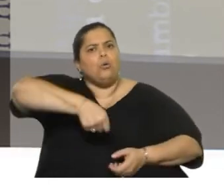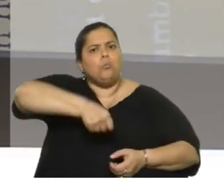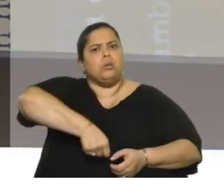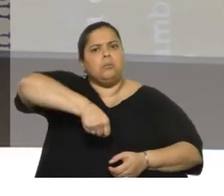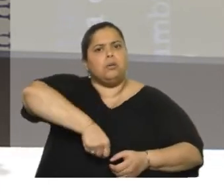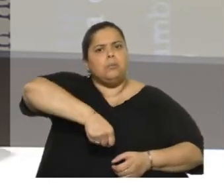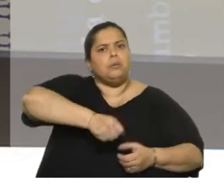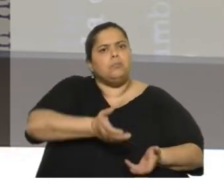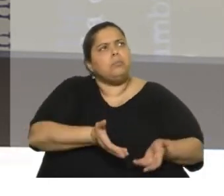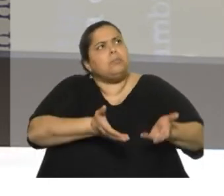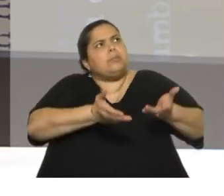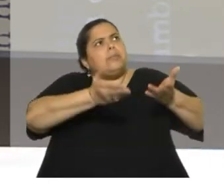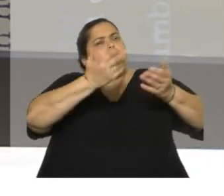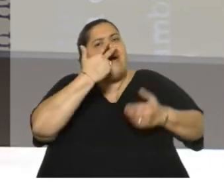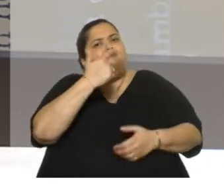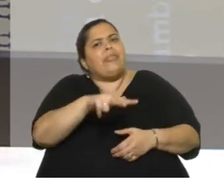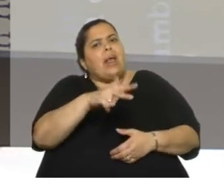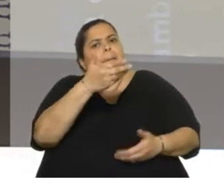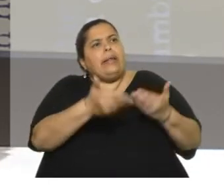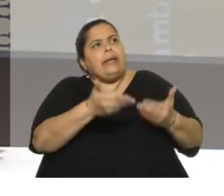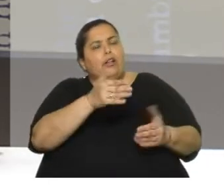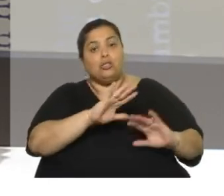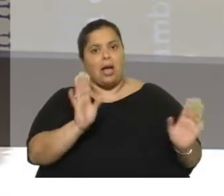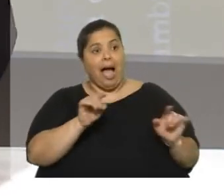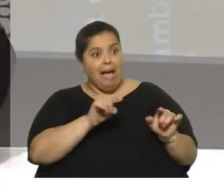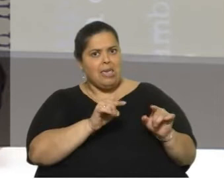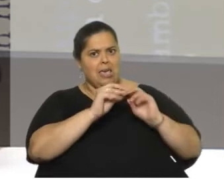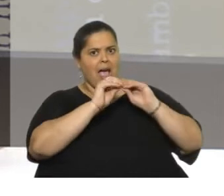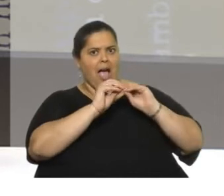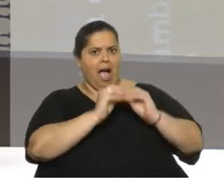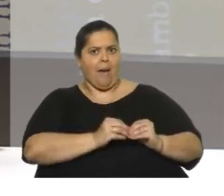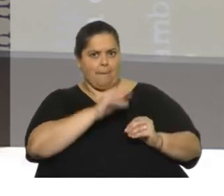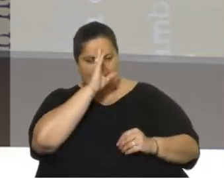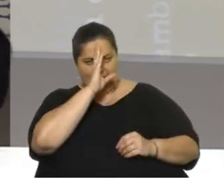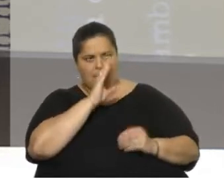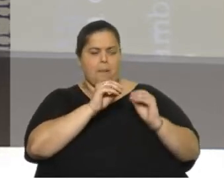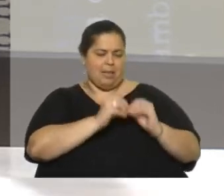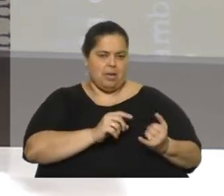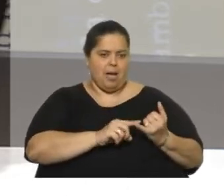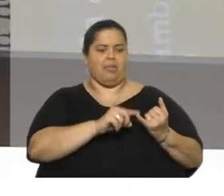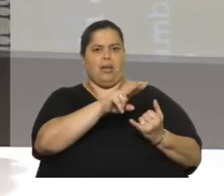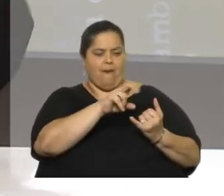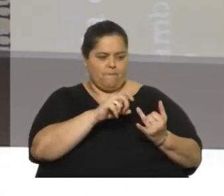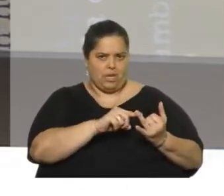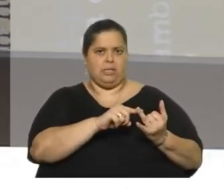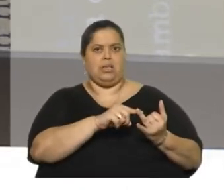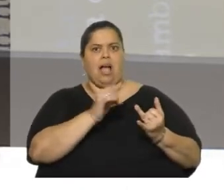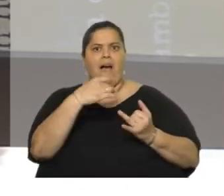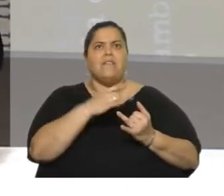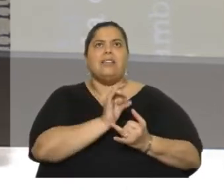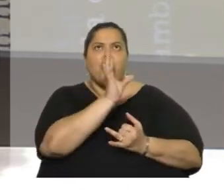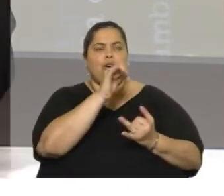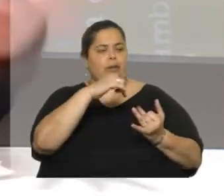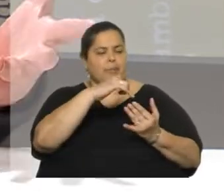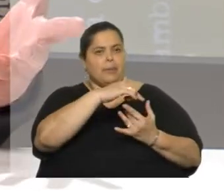kilos. Ahí el gurí va a aprender. Claro. Física, matemática, resistencia de materiales, ¿para qué sirven los vectores, aquello que aprendíamos en secundaria y